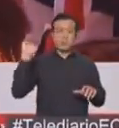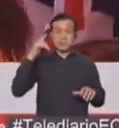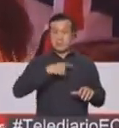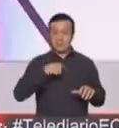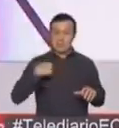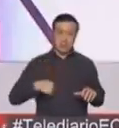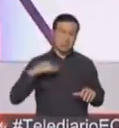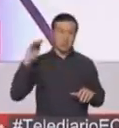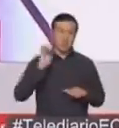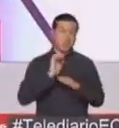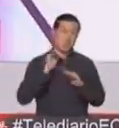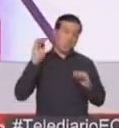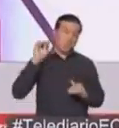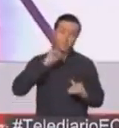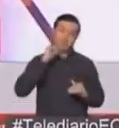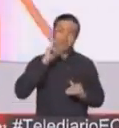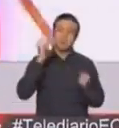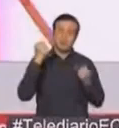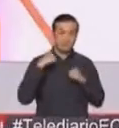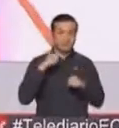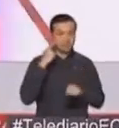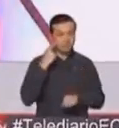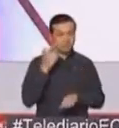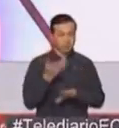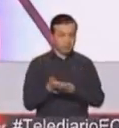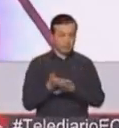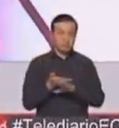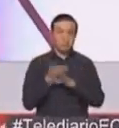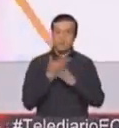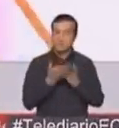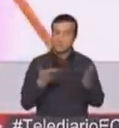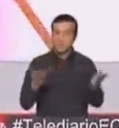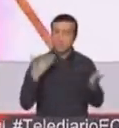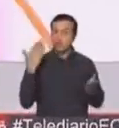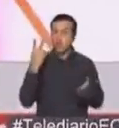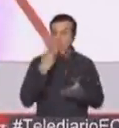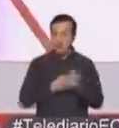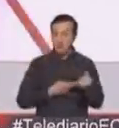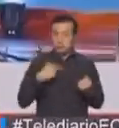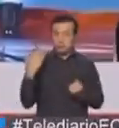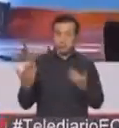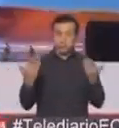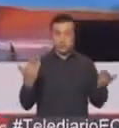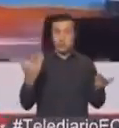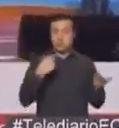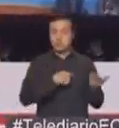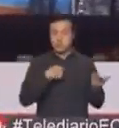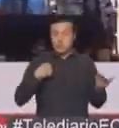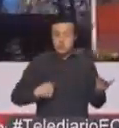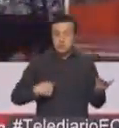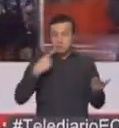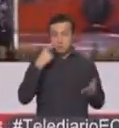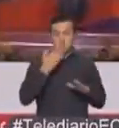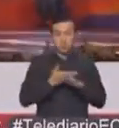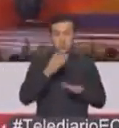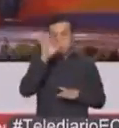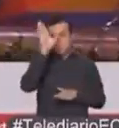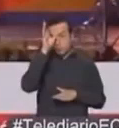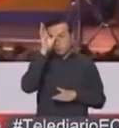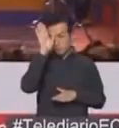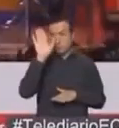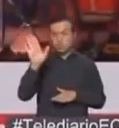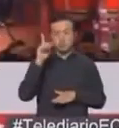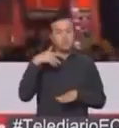Con presentaciones culturales que simbolizan la esencia de cada una de las culturas, la Embajada de China en Ecuador ofreció una recepción la noche de este jueves